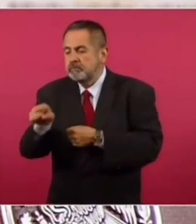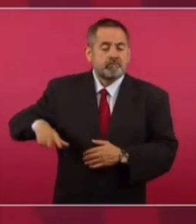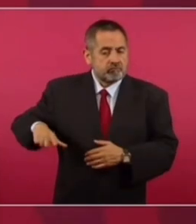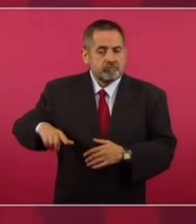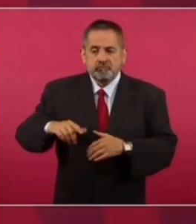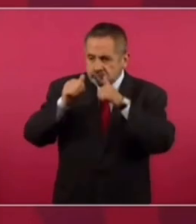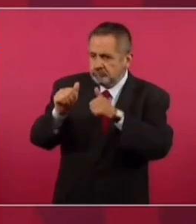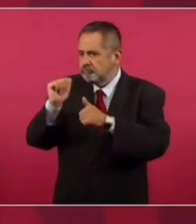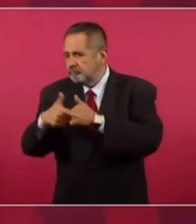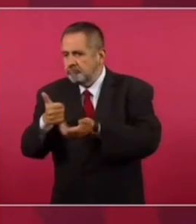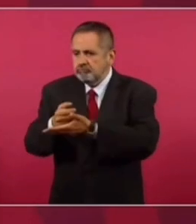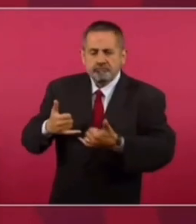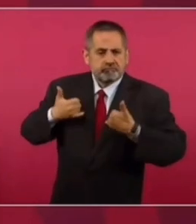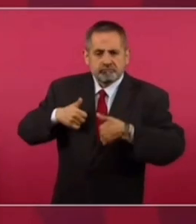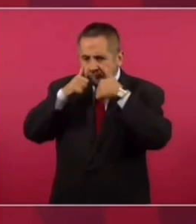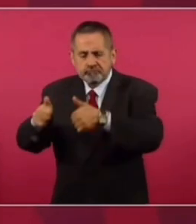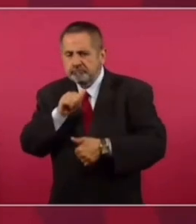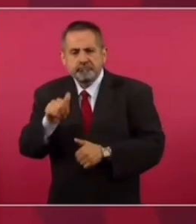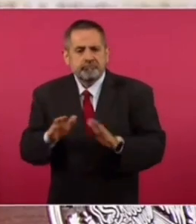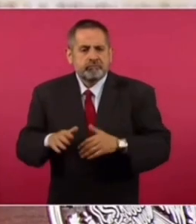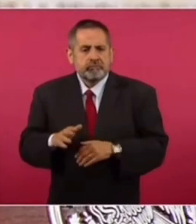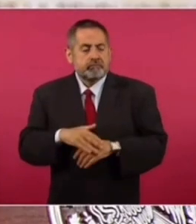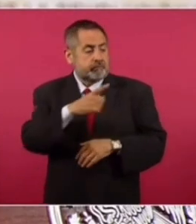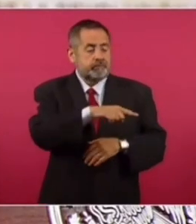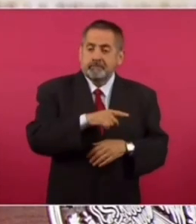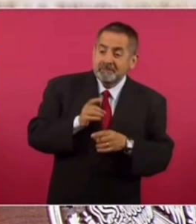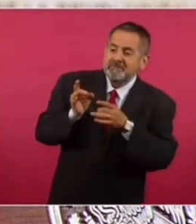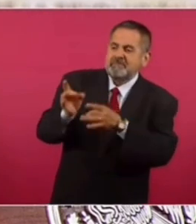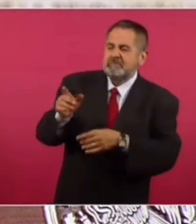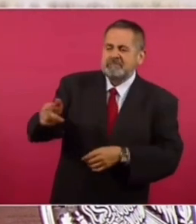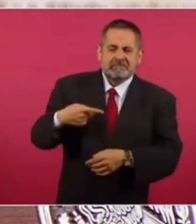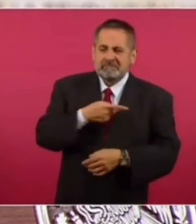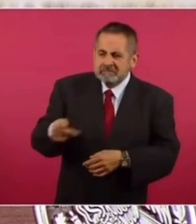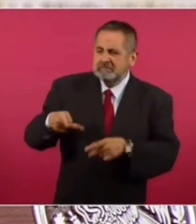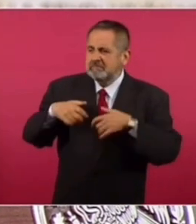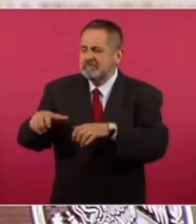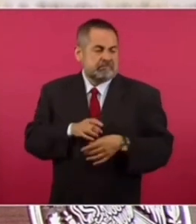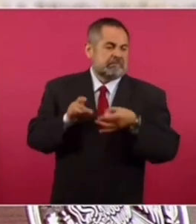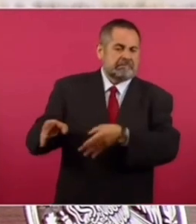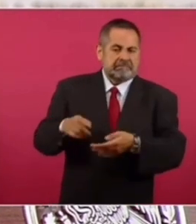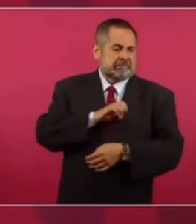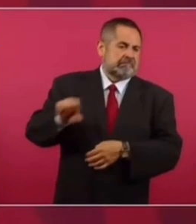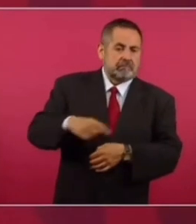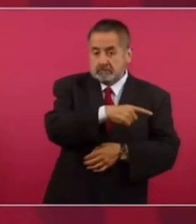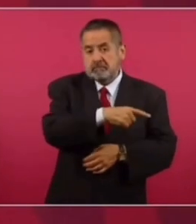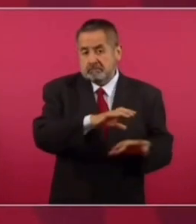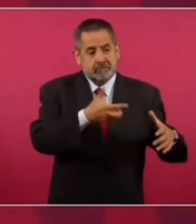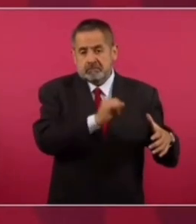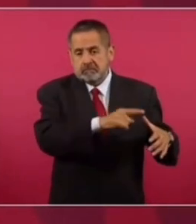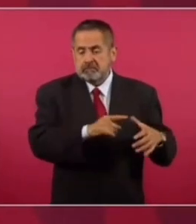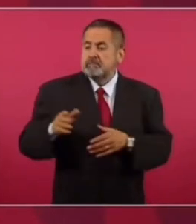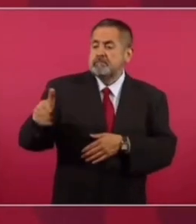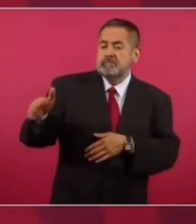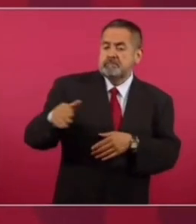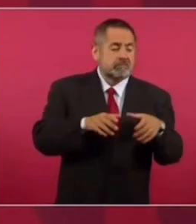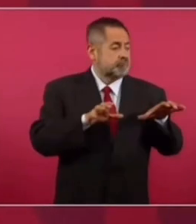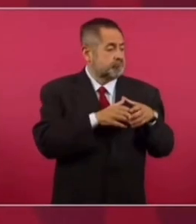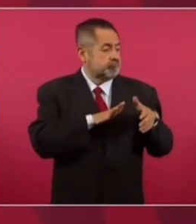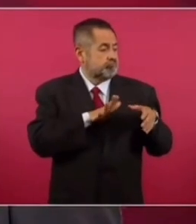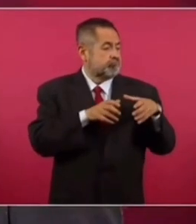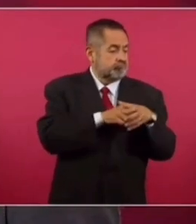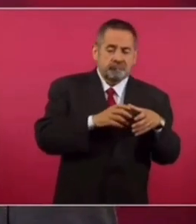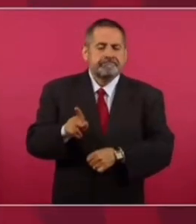ellos nunca atendieron al joven es porque desprecian a los pobres desprecian al pueblo ese es el fondo del asunto son clasistas